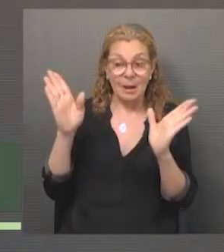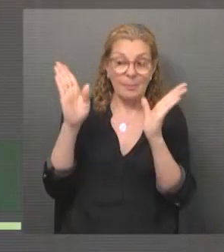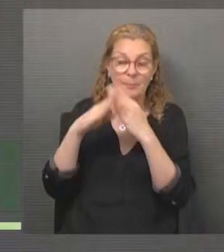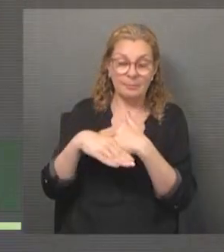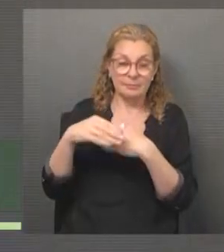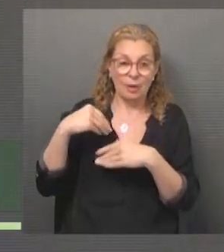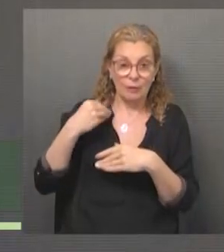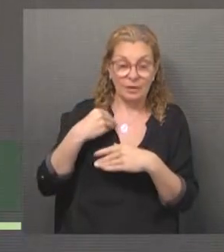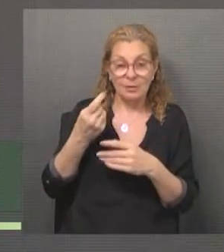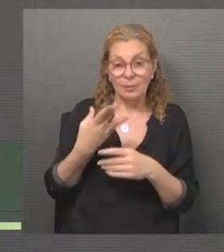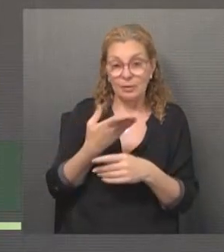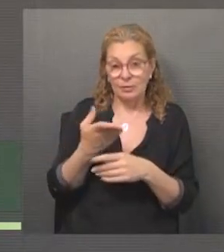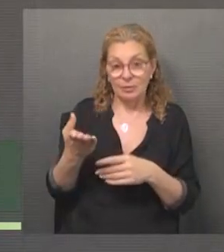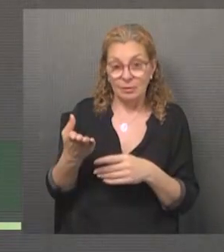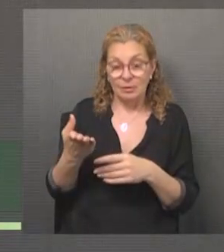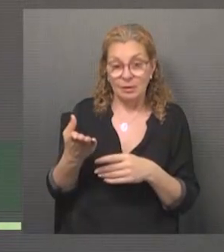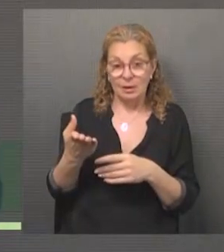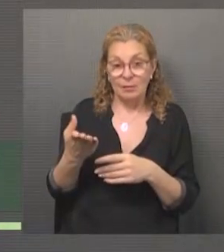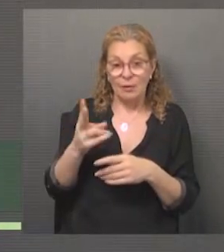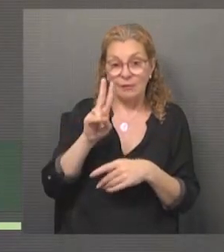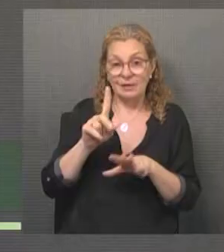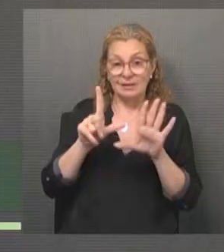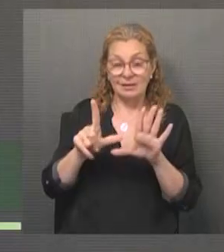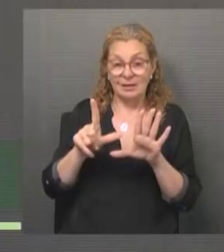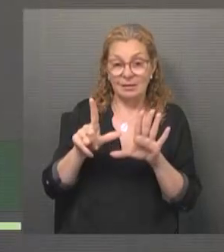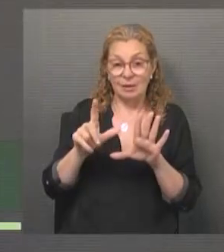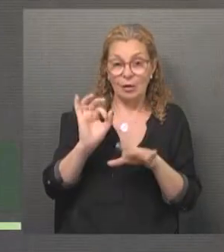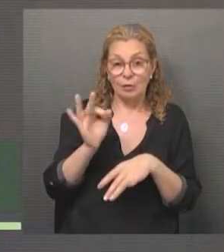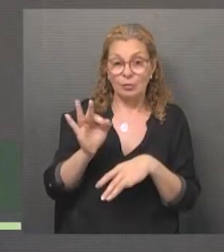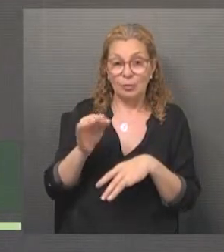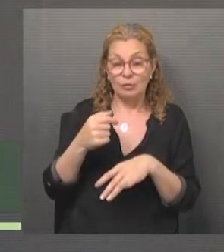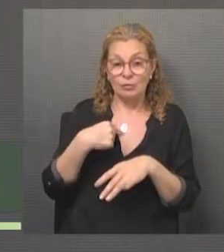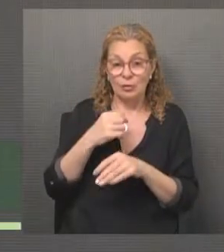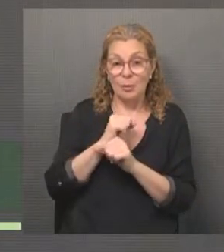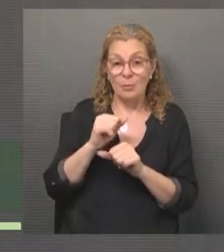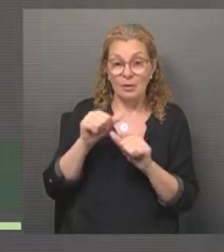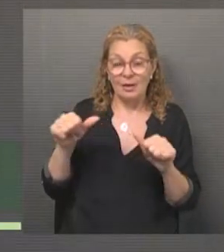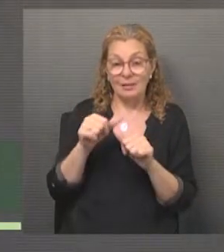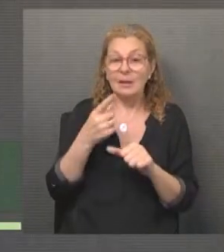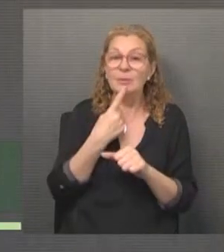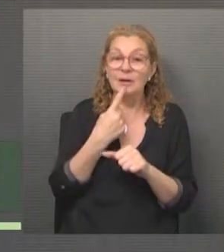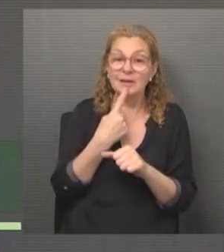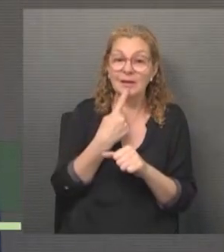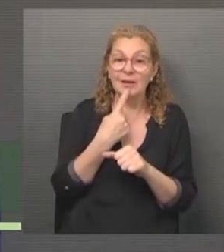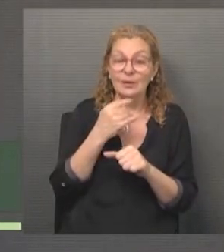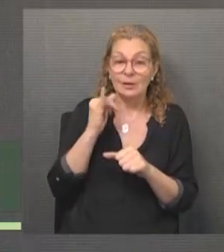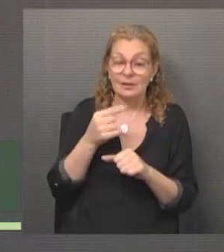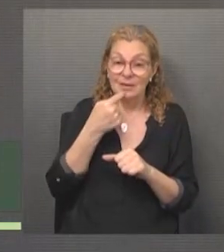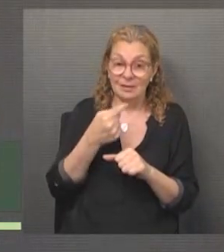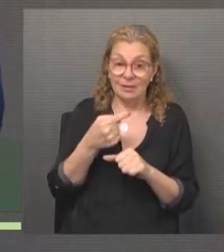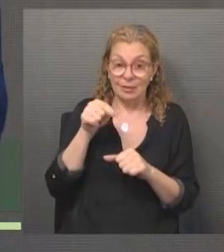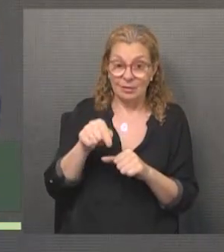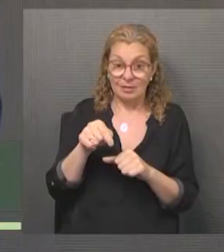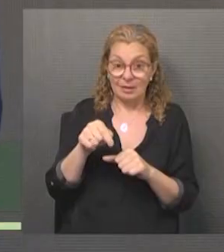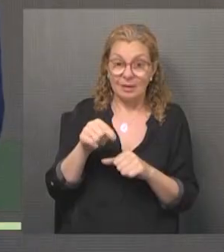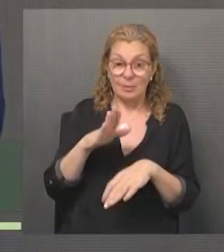eso no s votar 27 de octubre me muero ganas decirle yo no puedo hacer política que digo Y esto